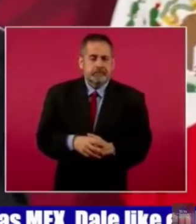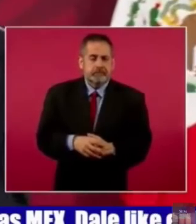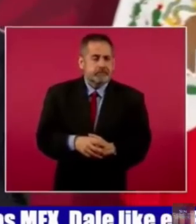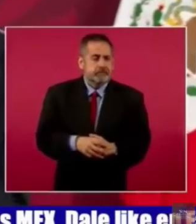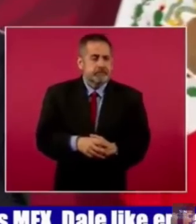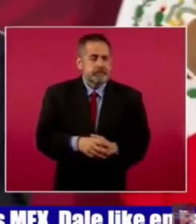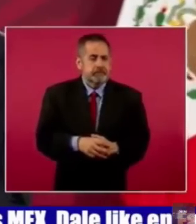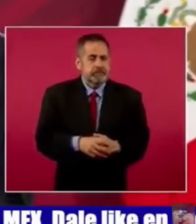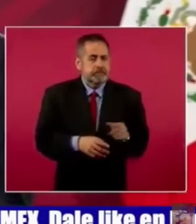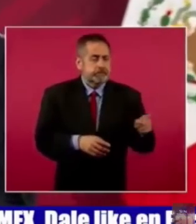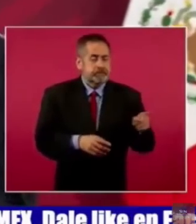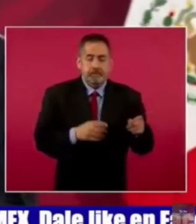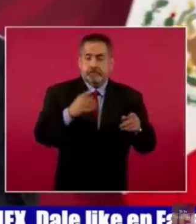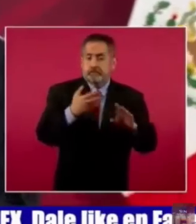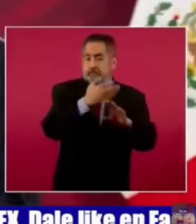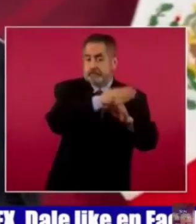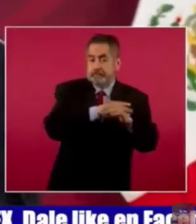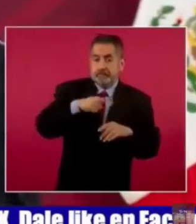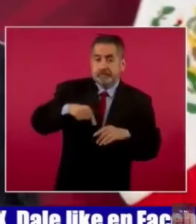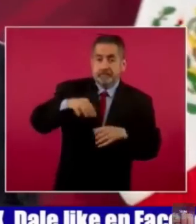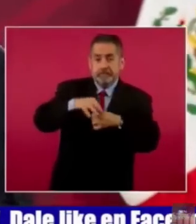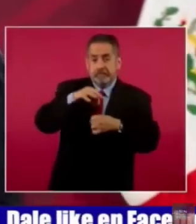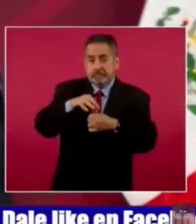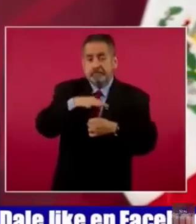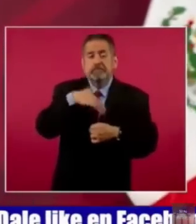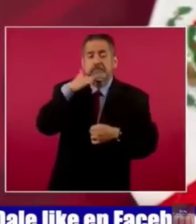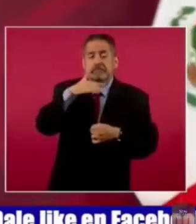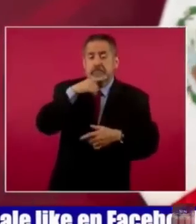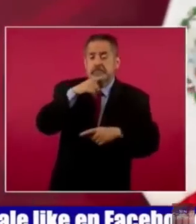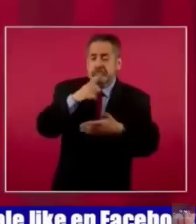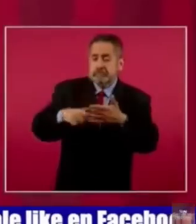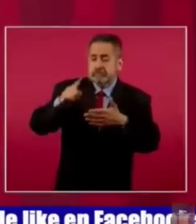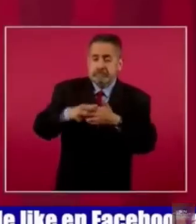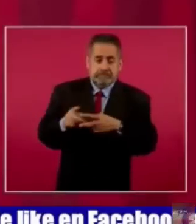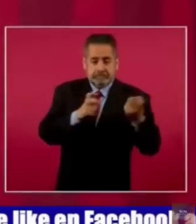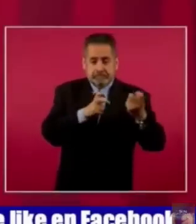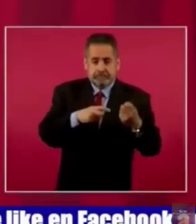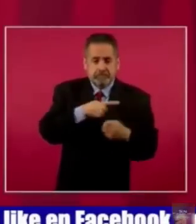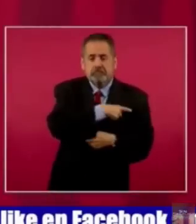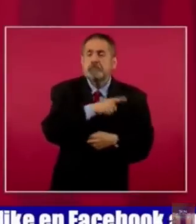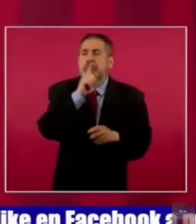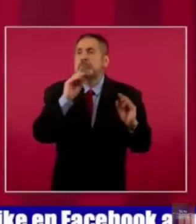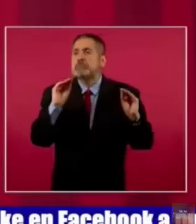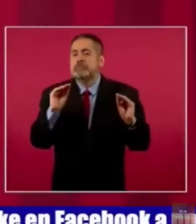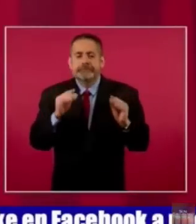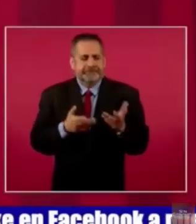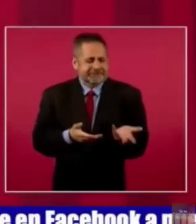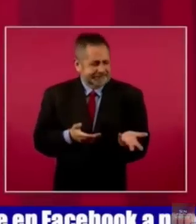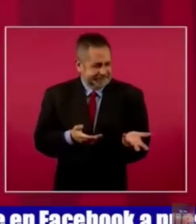cuando se cometieron fraudes electorales. Sin embargo,